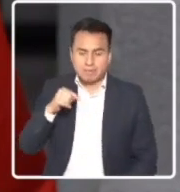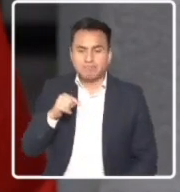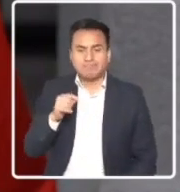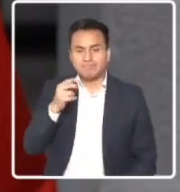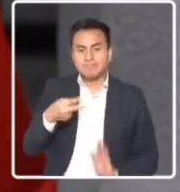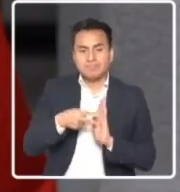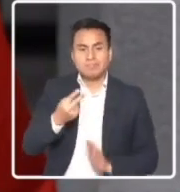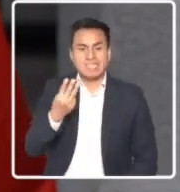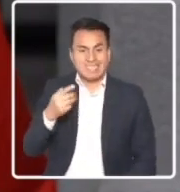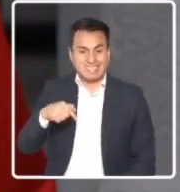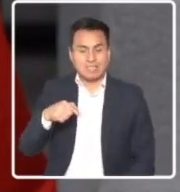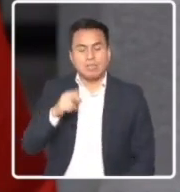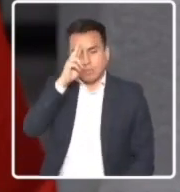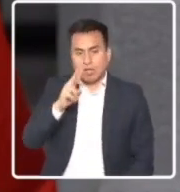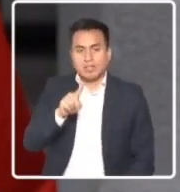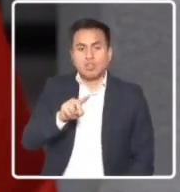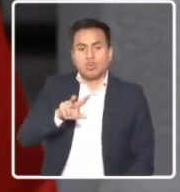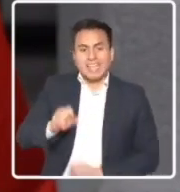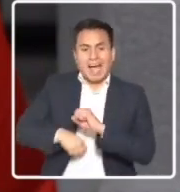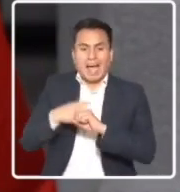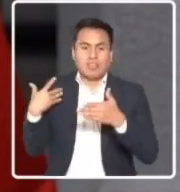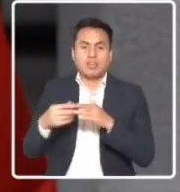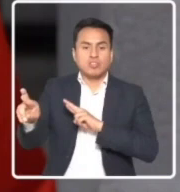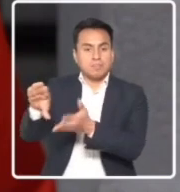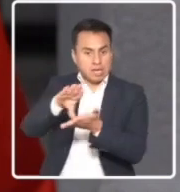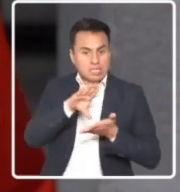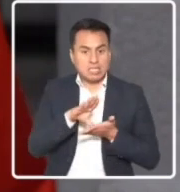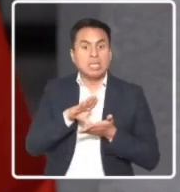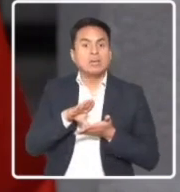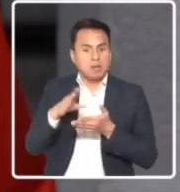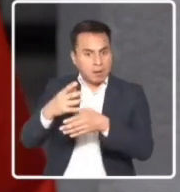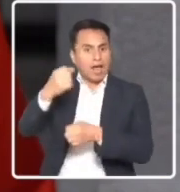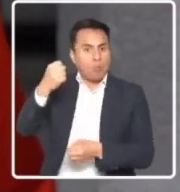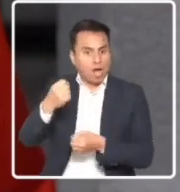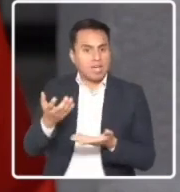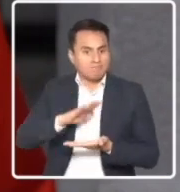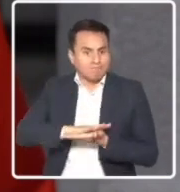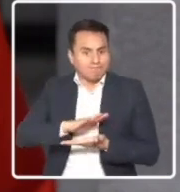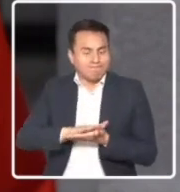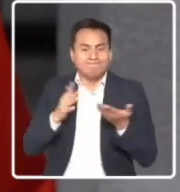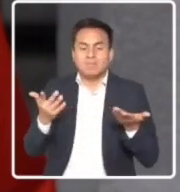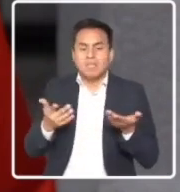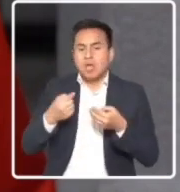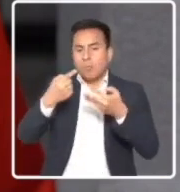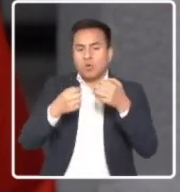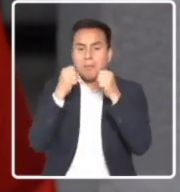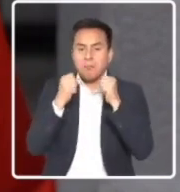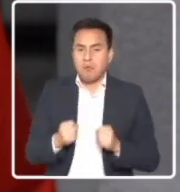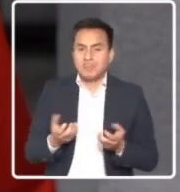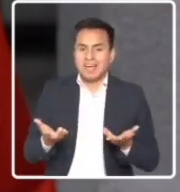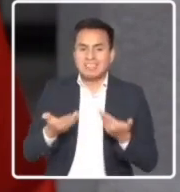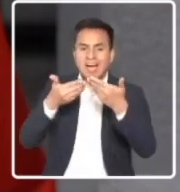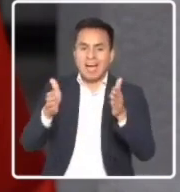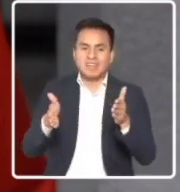este 2023 estamos conmemorando 180 años de relaciones diplomáticas bilaterales con la República del Paraguay, con muchas posibilidades que